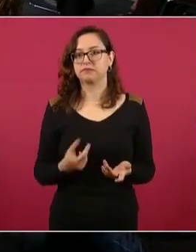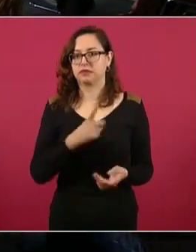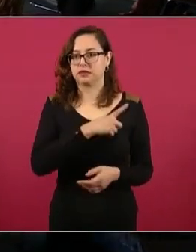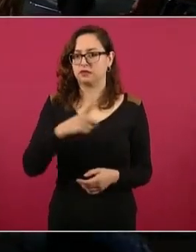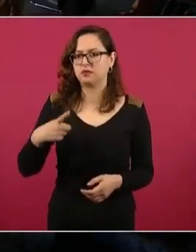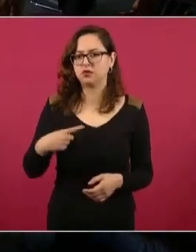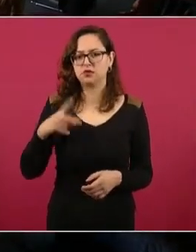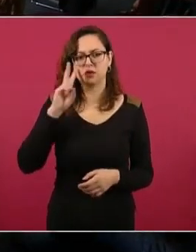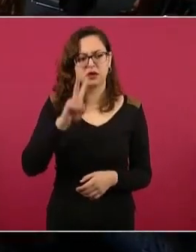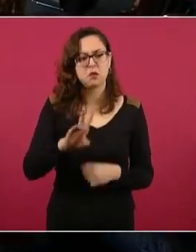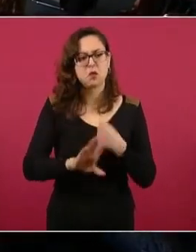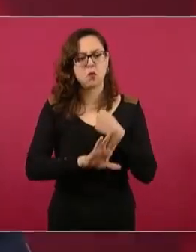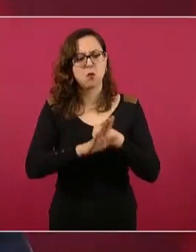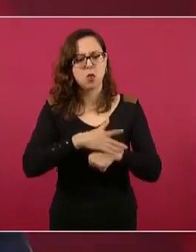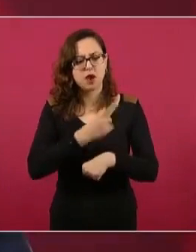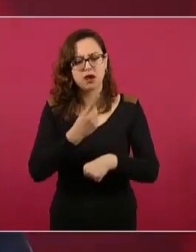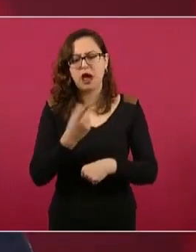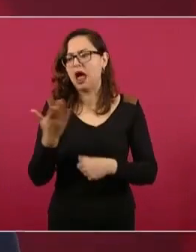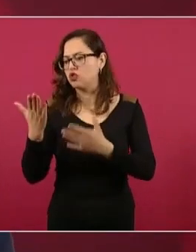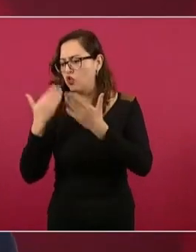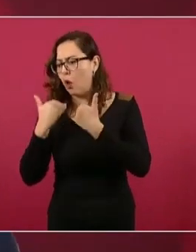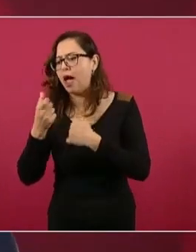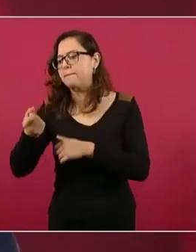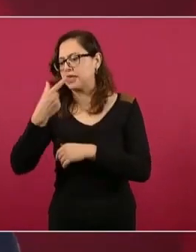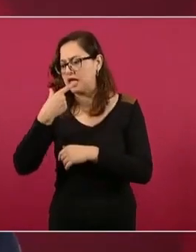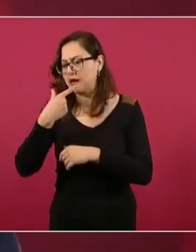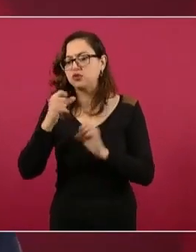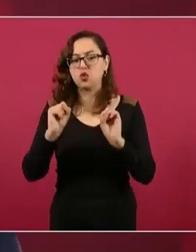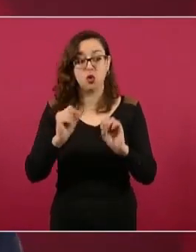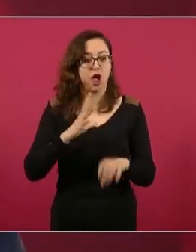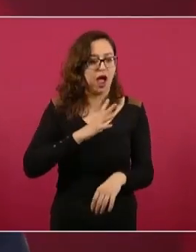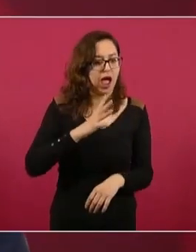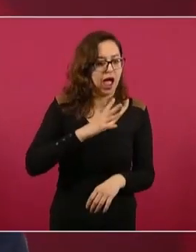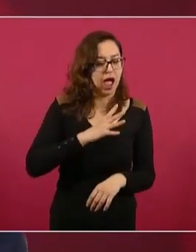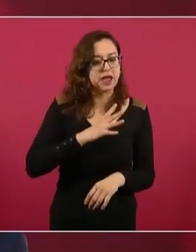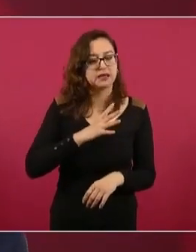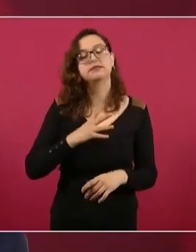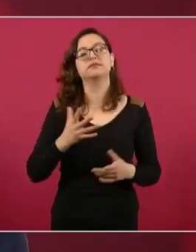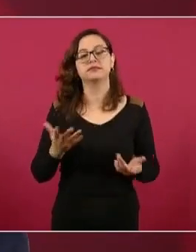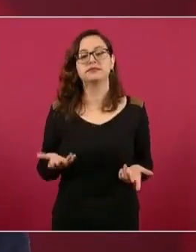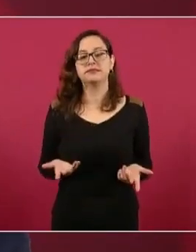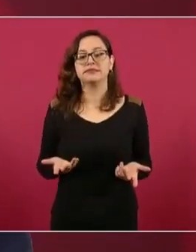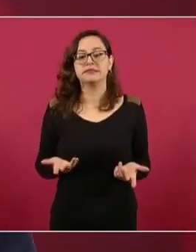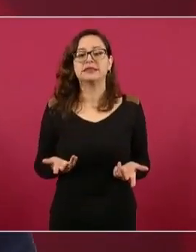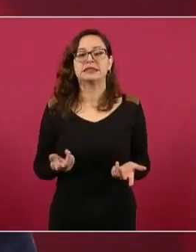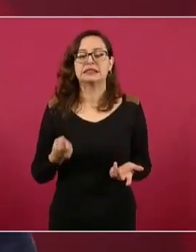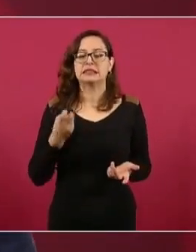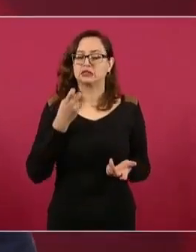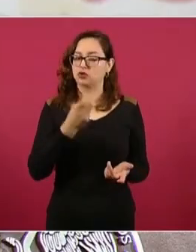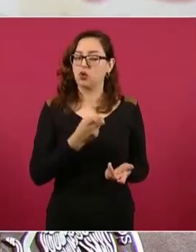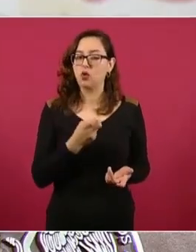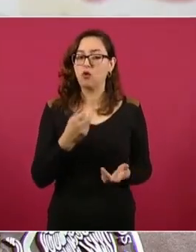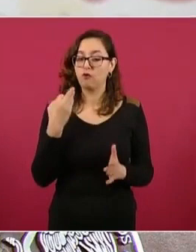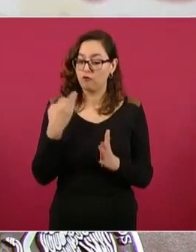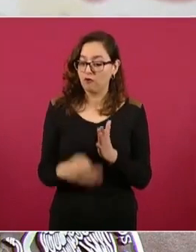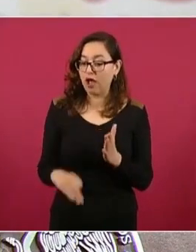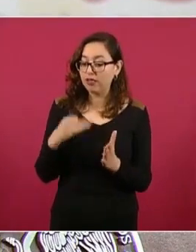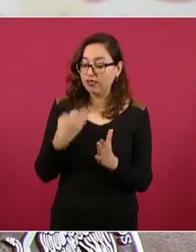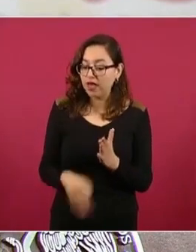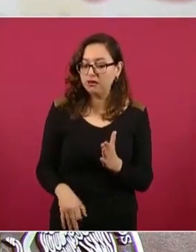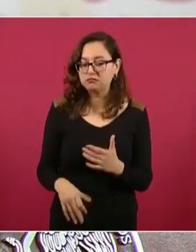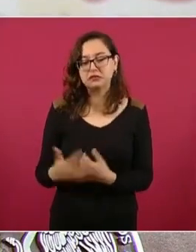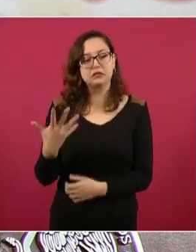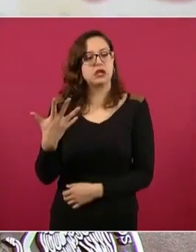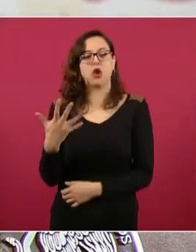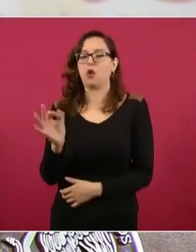por algún tema operativo interno no se haya entregado. Pero sí quiero aclarar lo que es en ese porcentaje que nos hace falta.